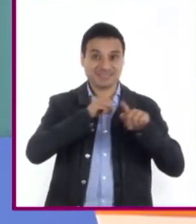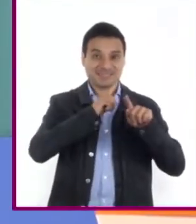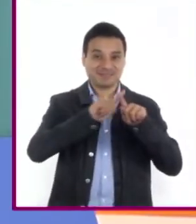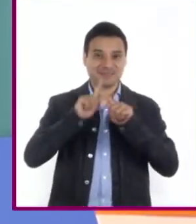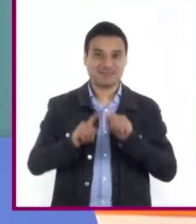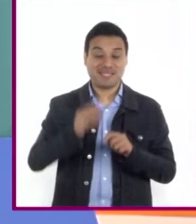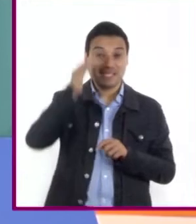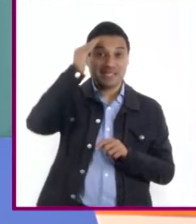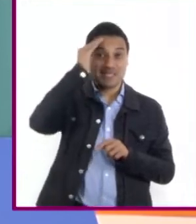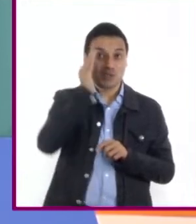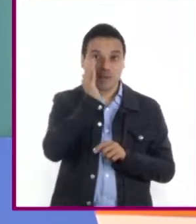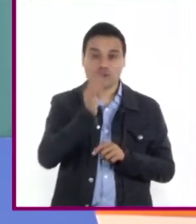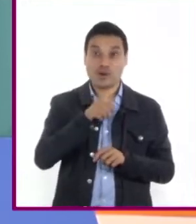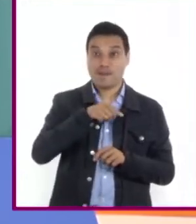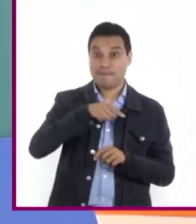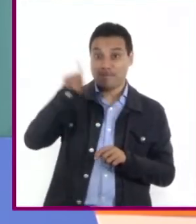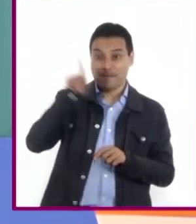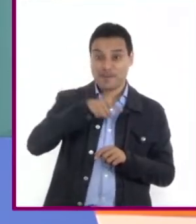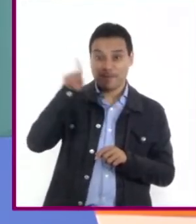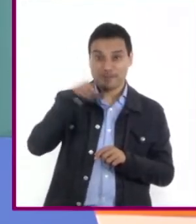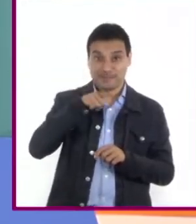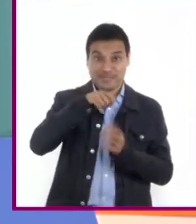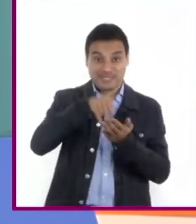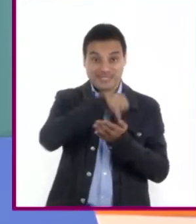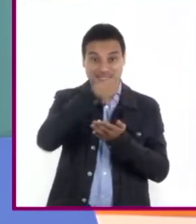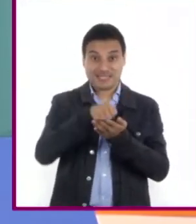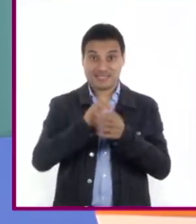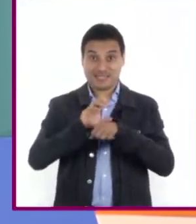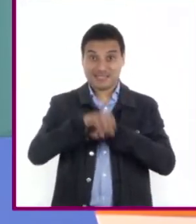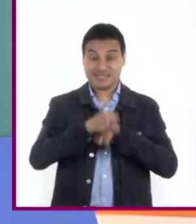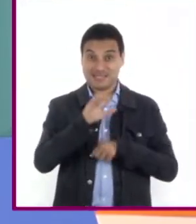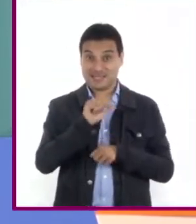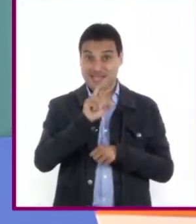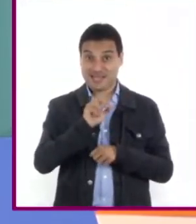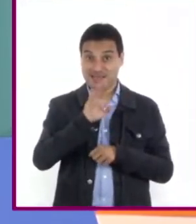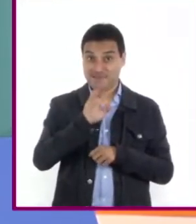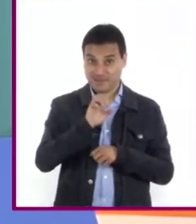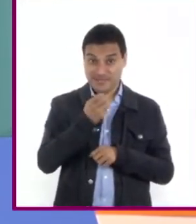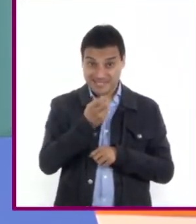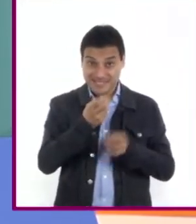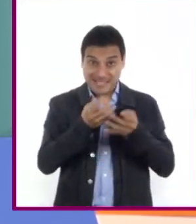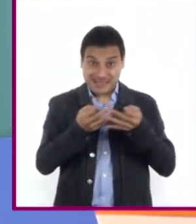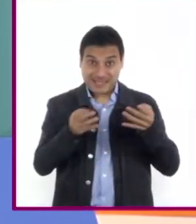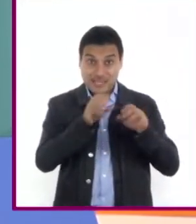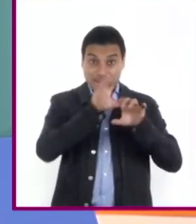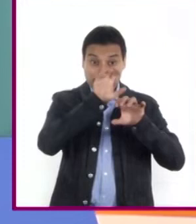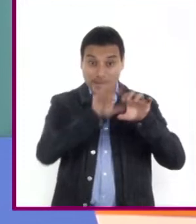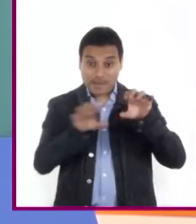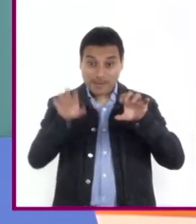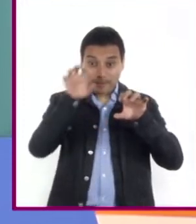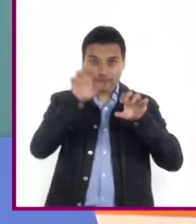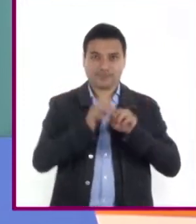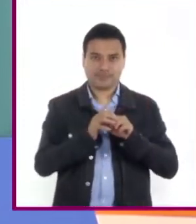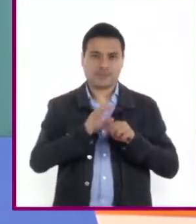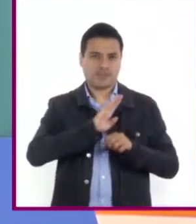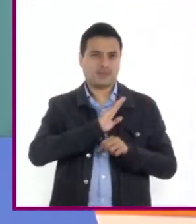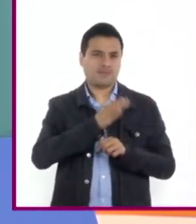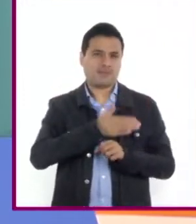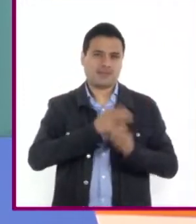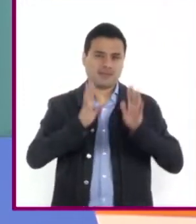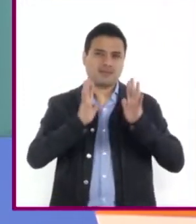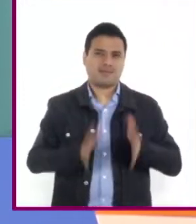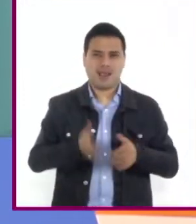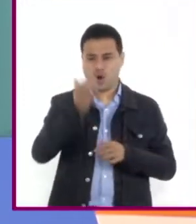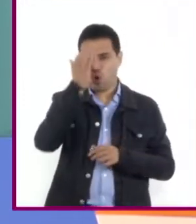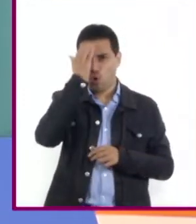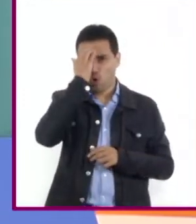viajes de Cristóbal Colón que las islas del Mar Caribe fueron algunos de los territorios mejor conocidos por los exploradores y